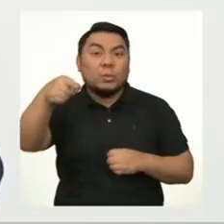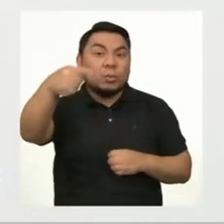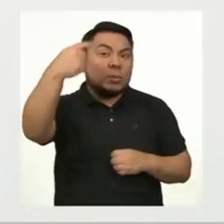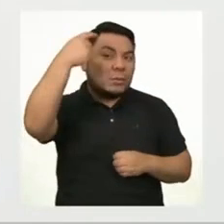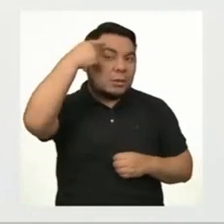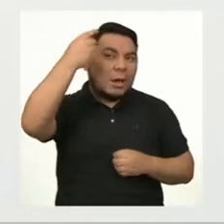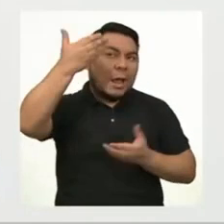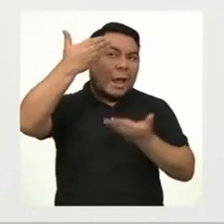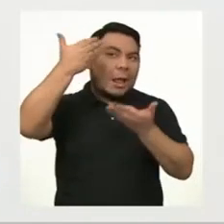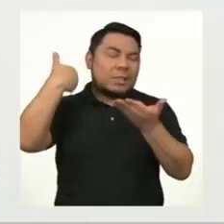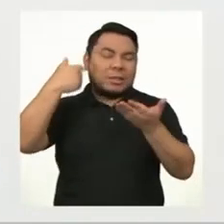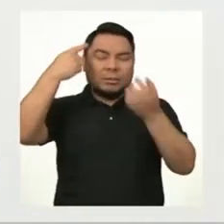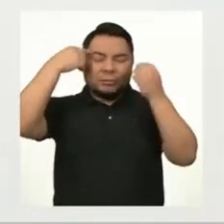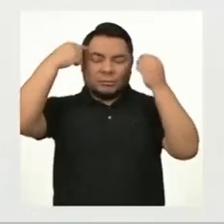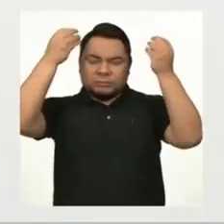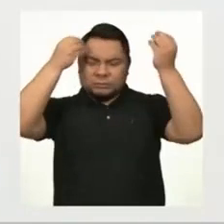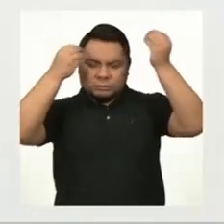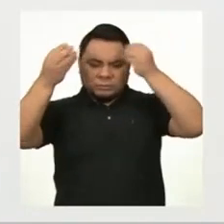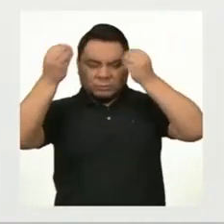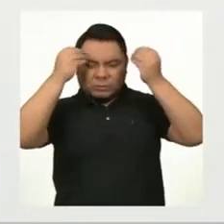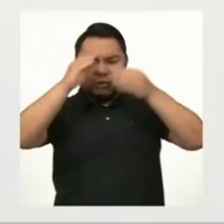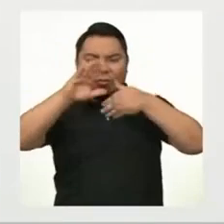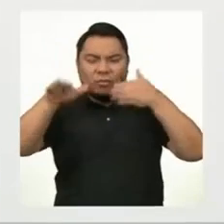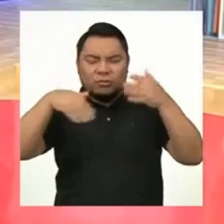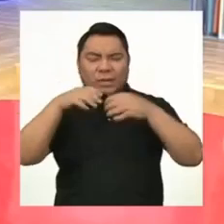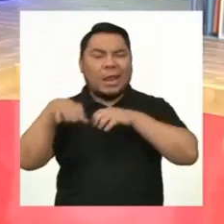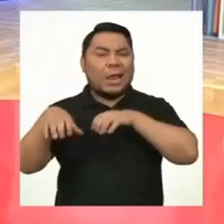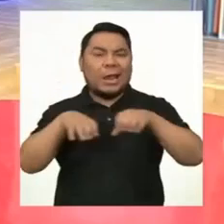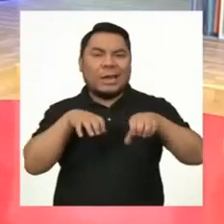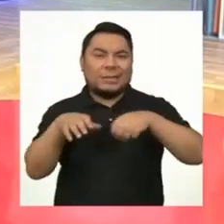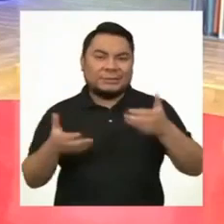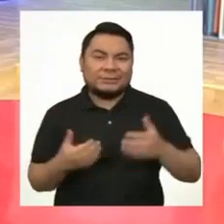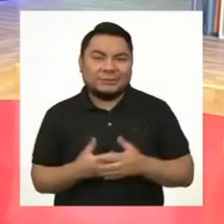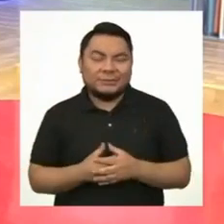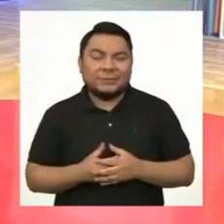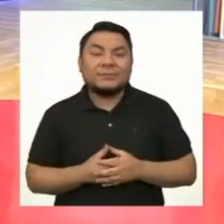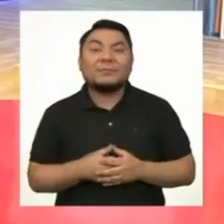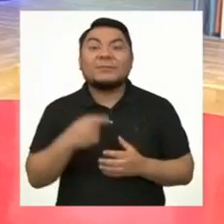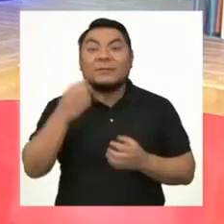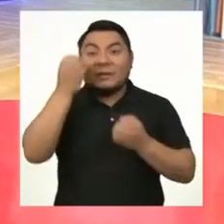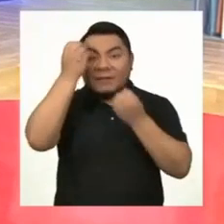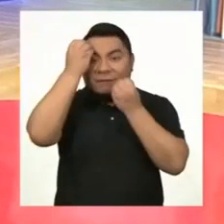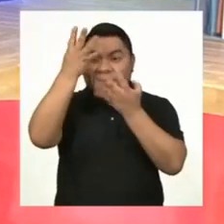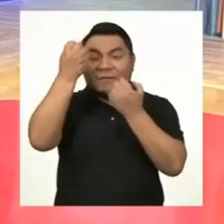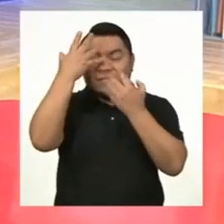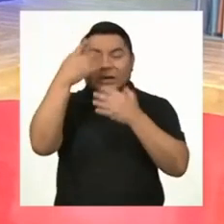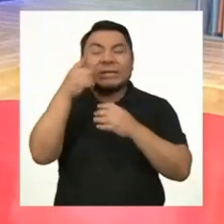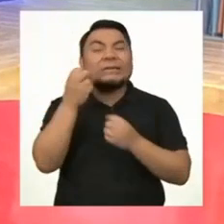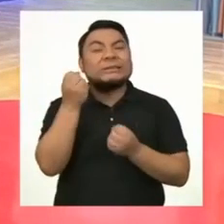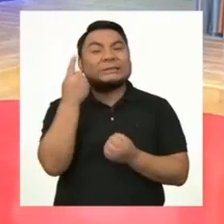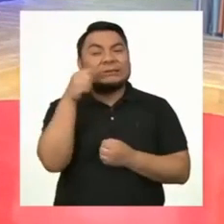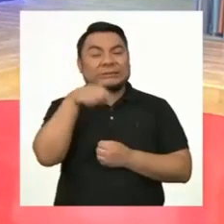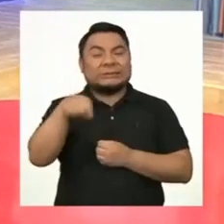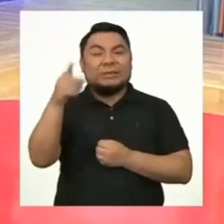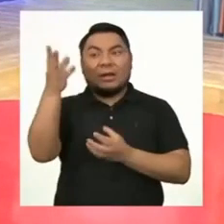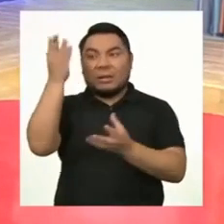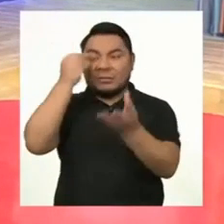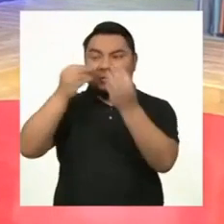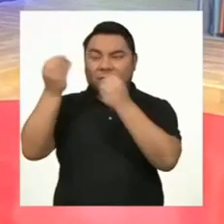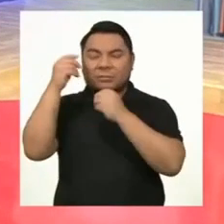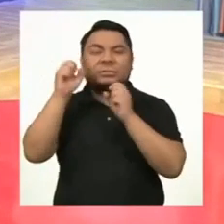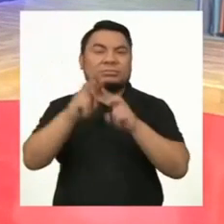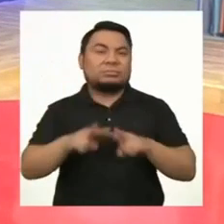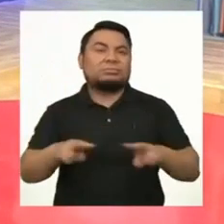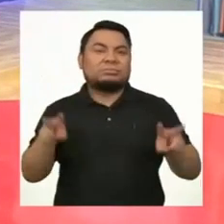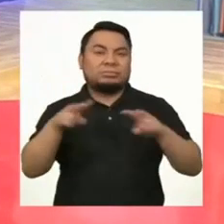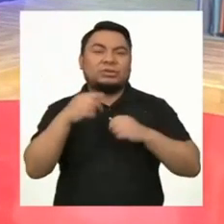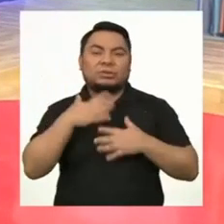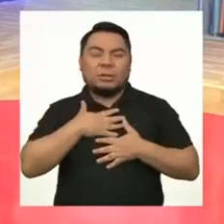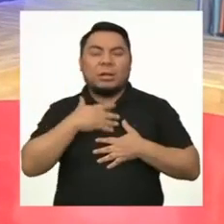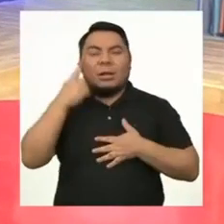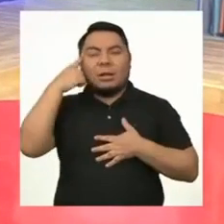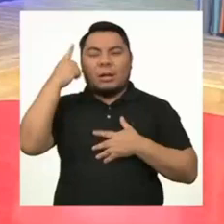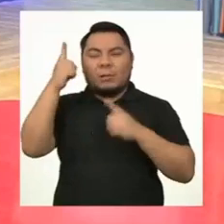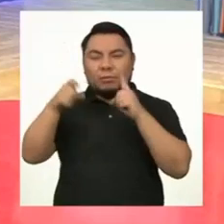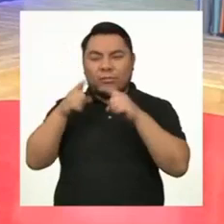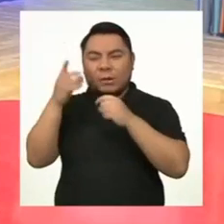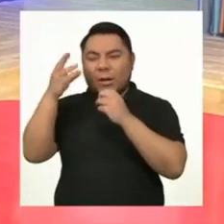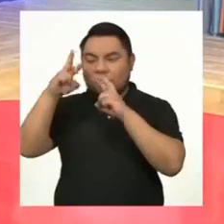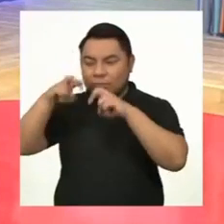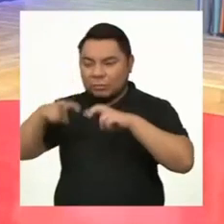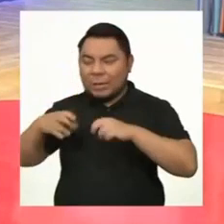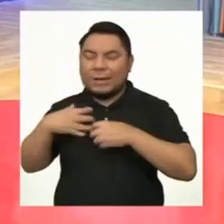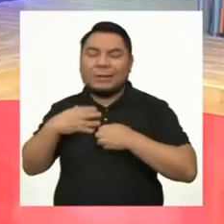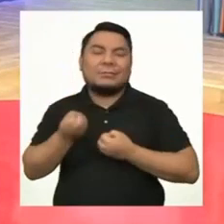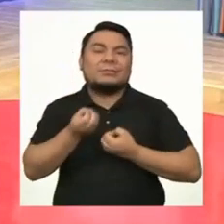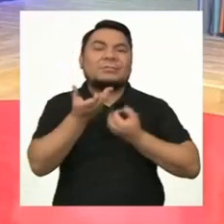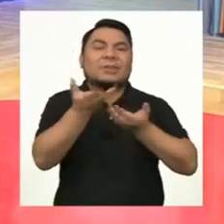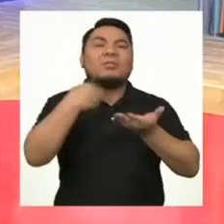mente las ideas que vamos a desarrollar. Informarnos y entender la información que recibimos para luego cuestionarla y así crear